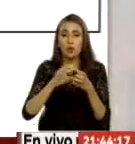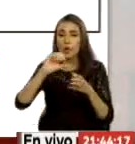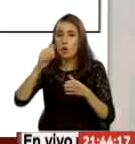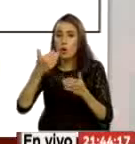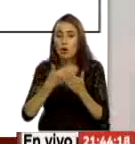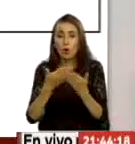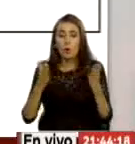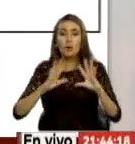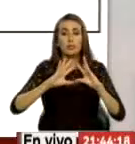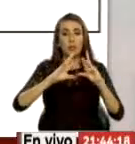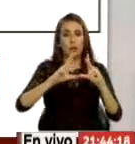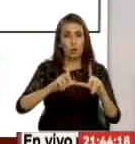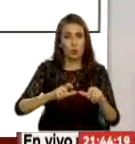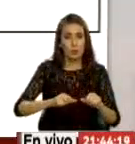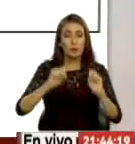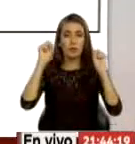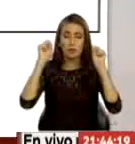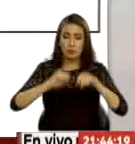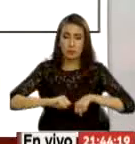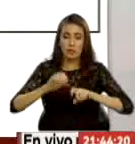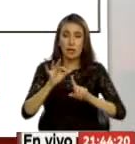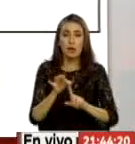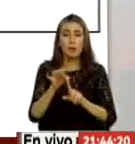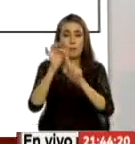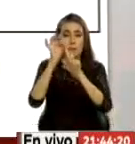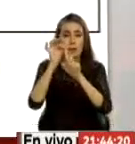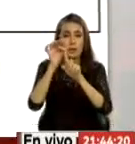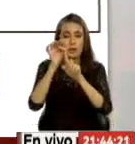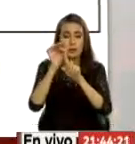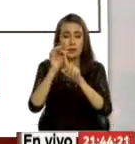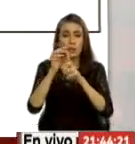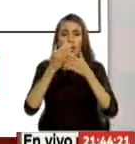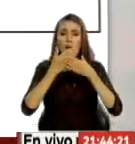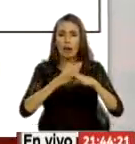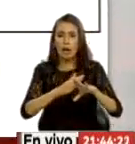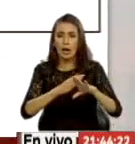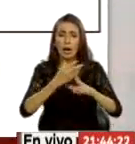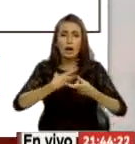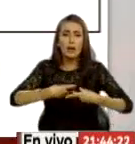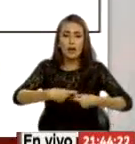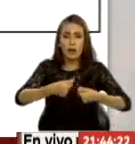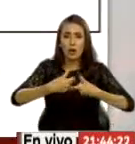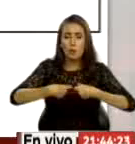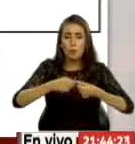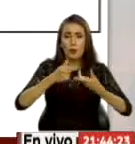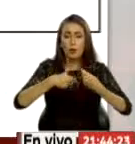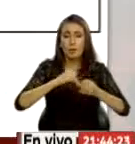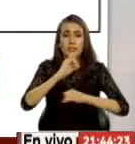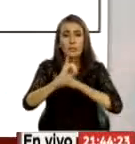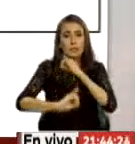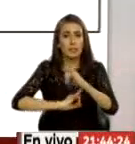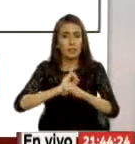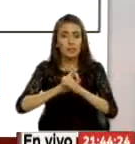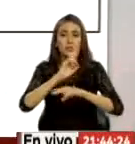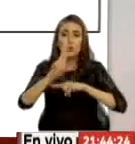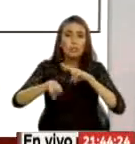la corrupción es uno de los principales factores porque frena la inversión extranjera, la inversión